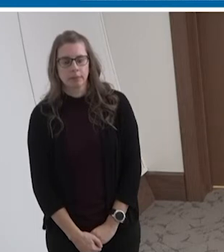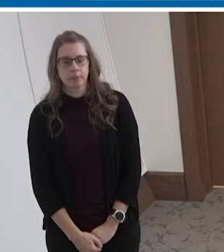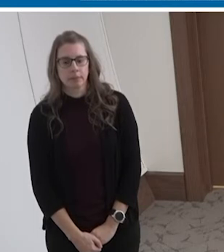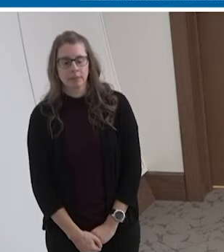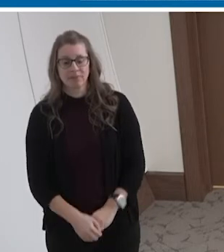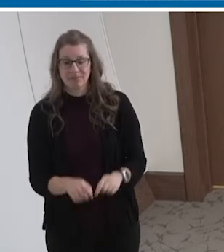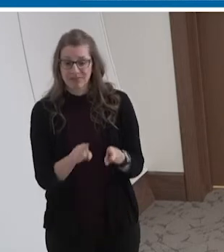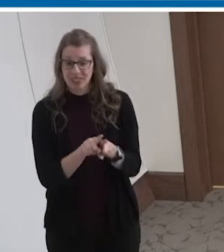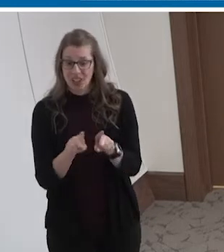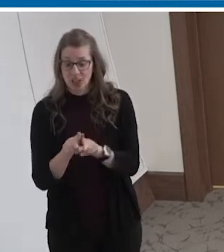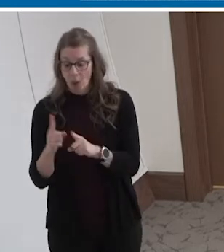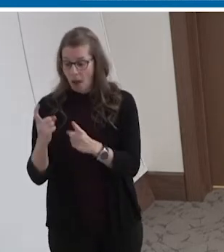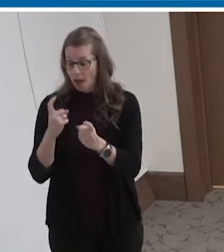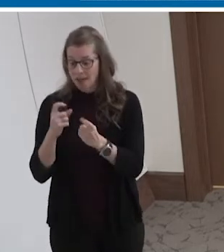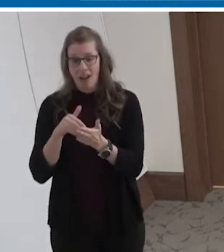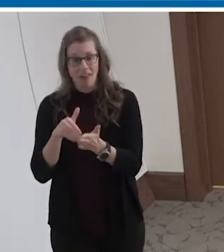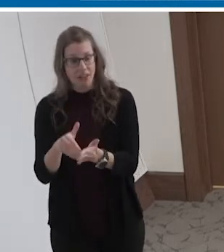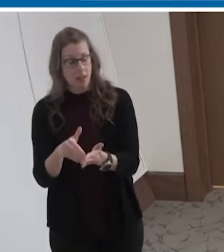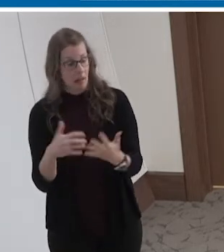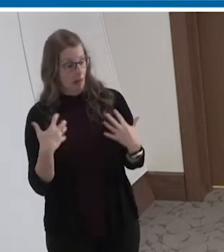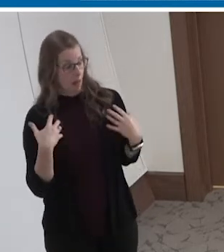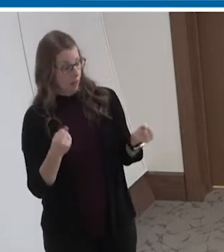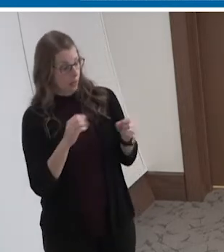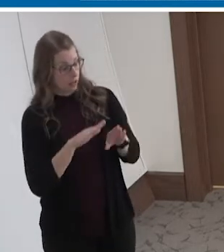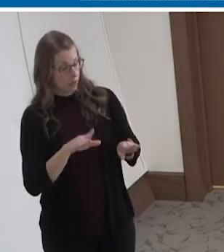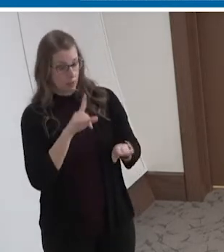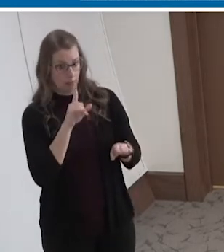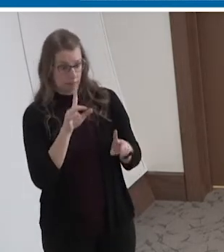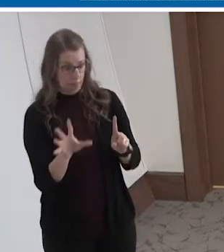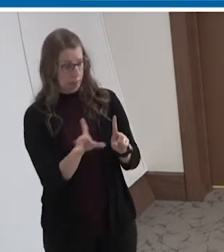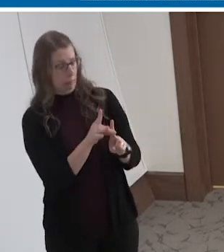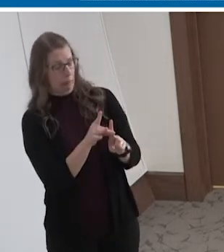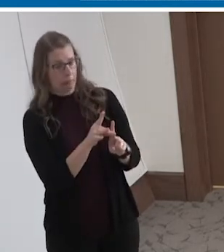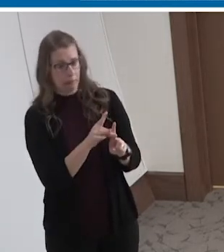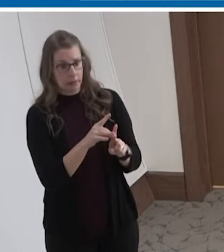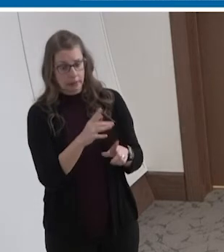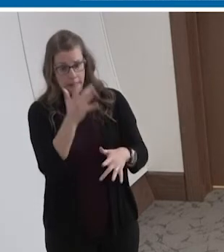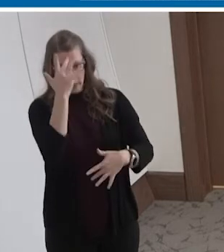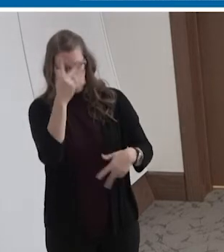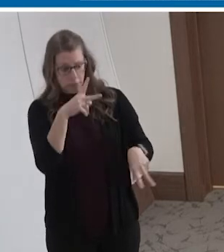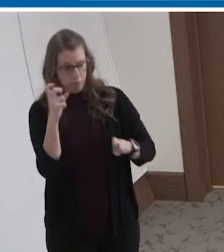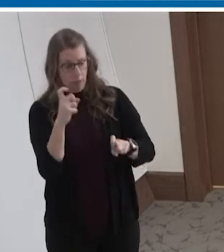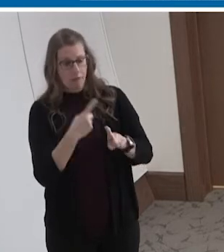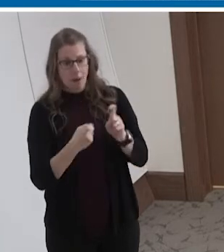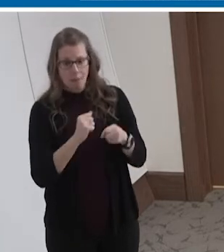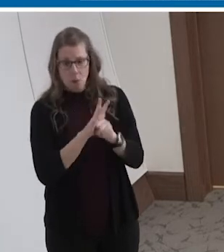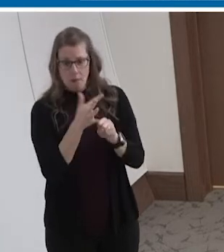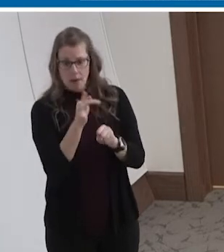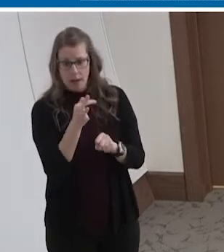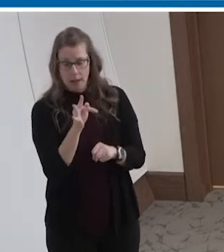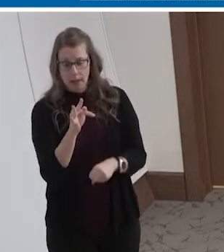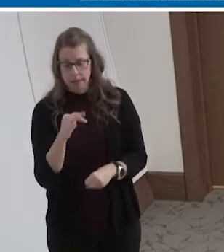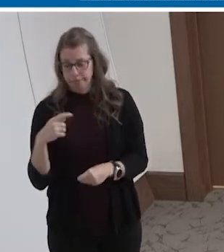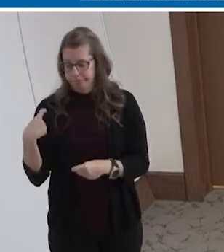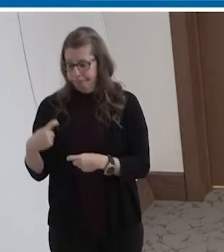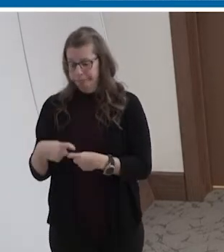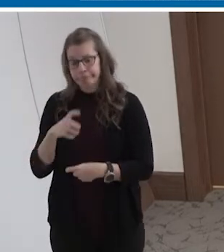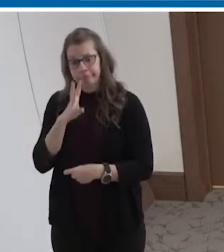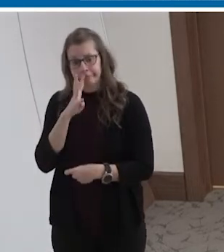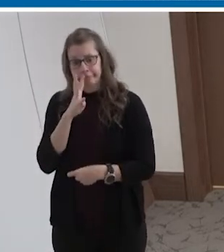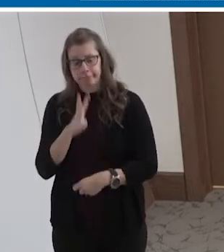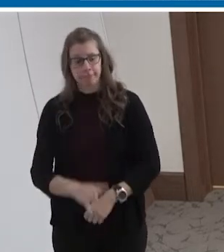We also get asked, do healthy children get sick from COVID-19? Frecuentemente nos preguntan, ¿cómo es que